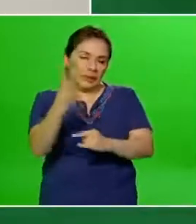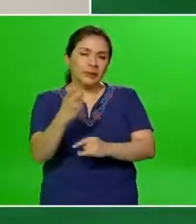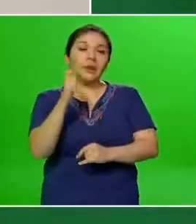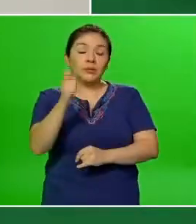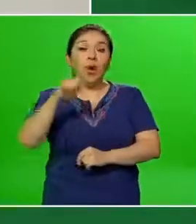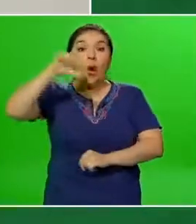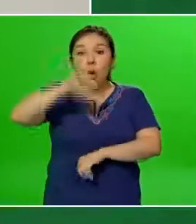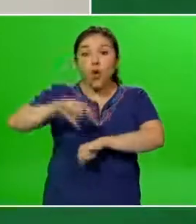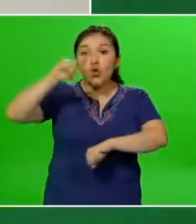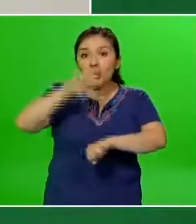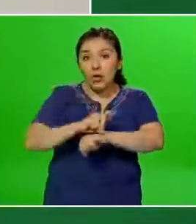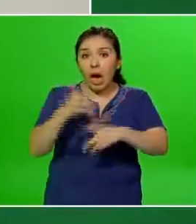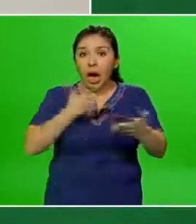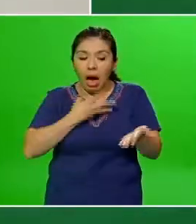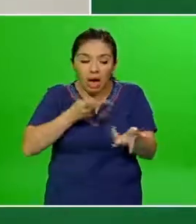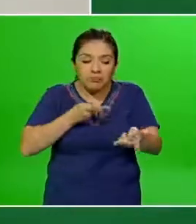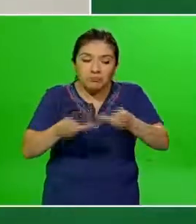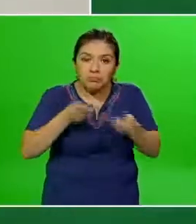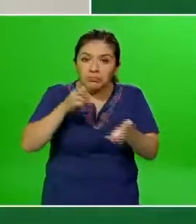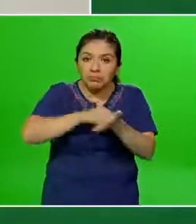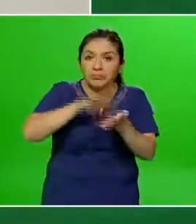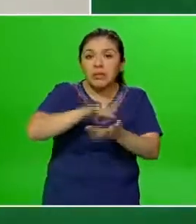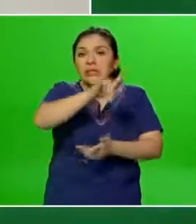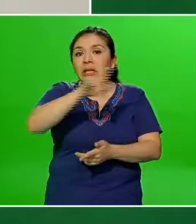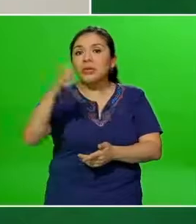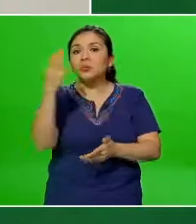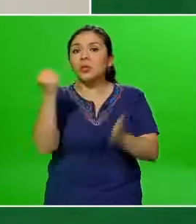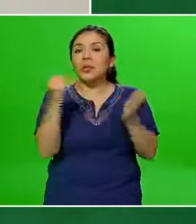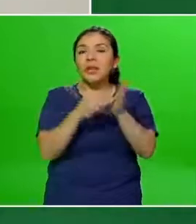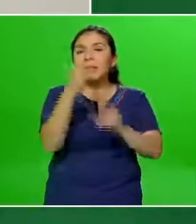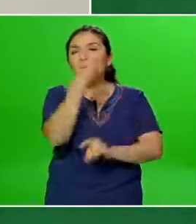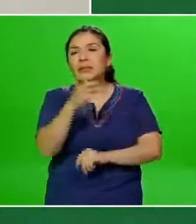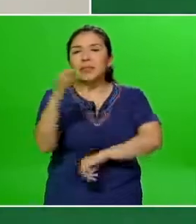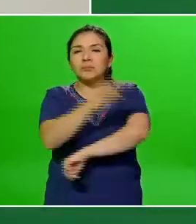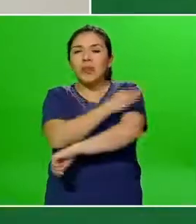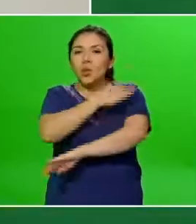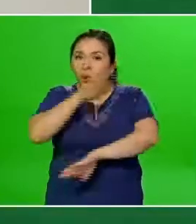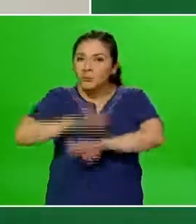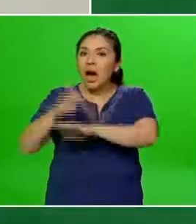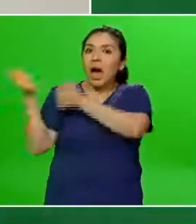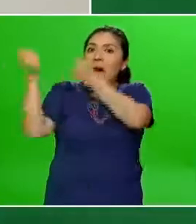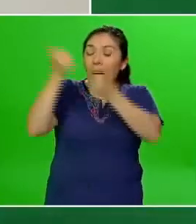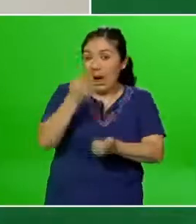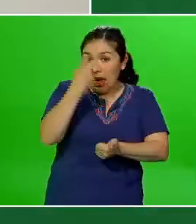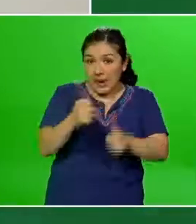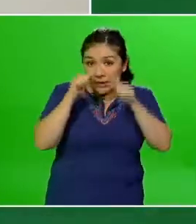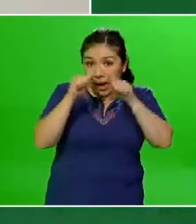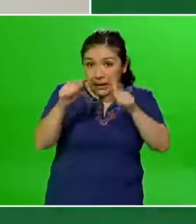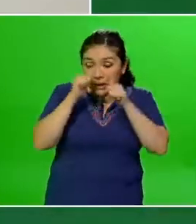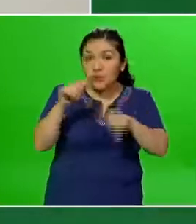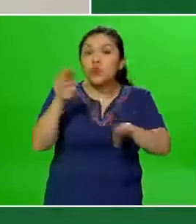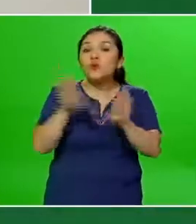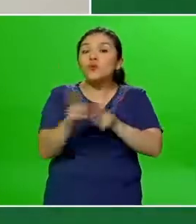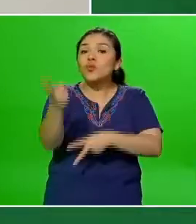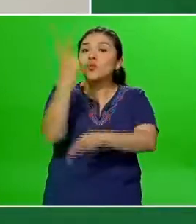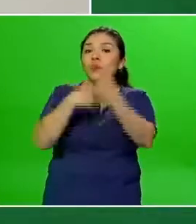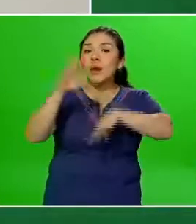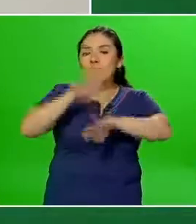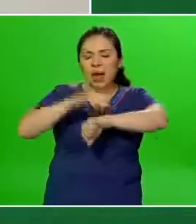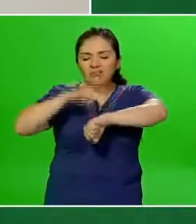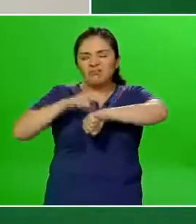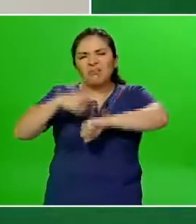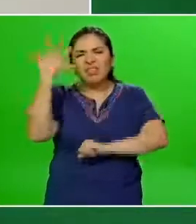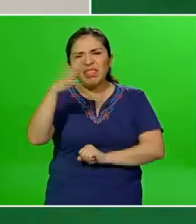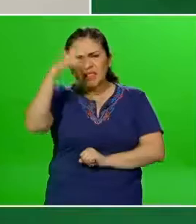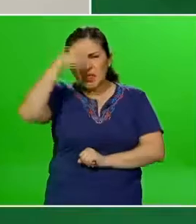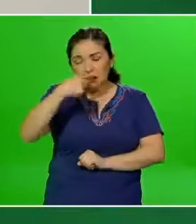Entonces el día de hoy planificadas 709.300 vacunas, vamos a estar atentos también de este arribo, con lo cual se estarían cumpliendo